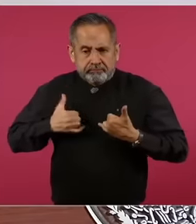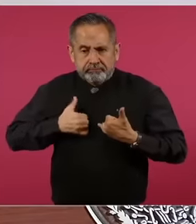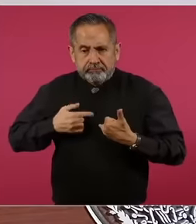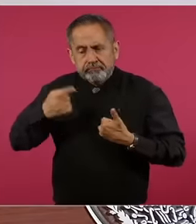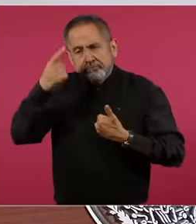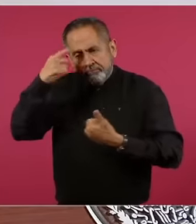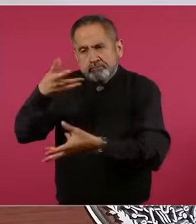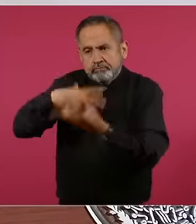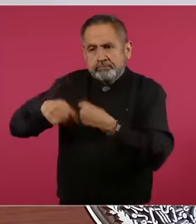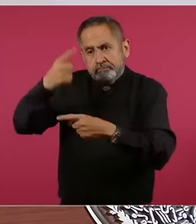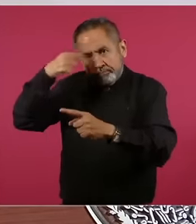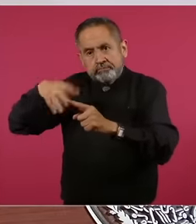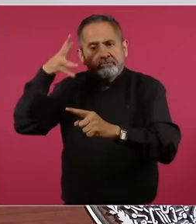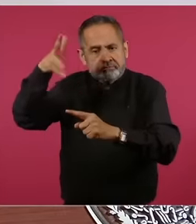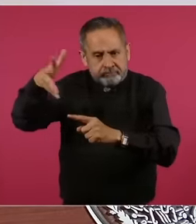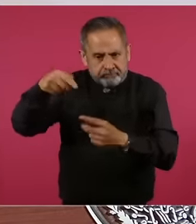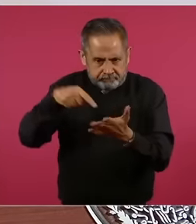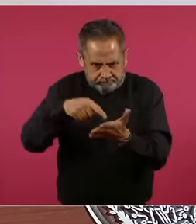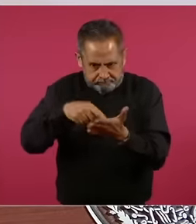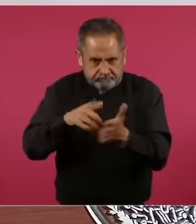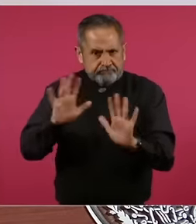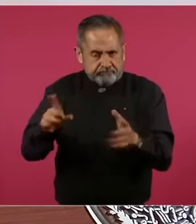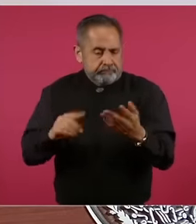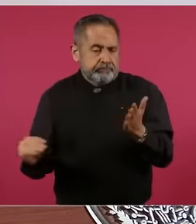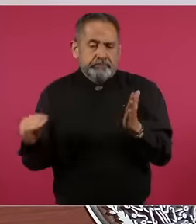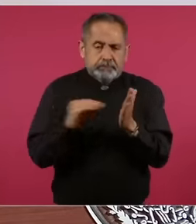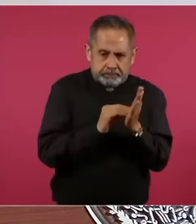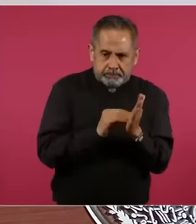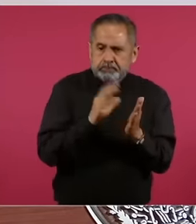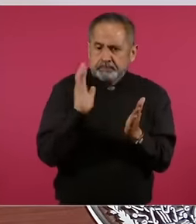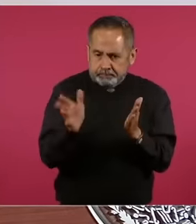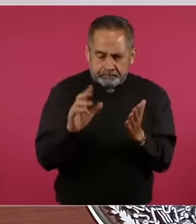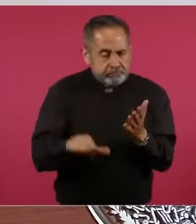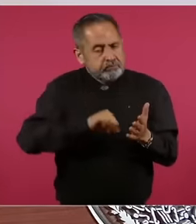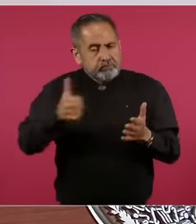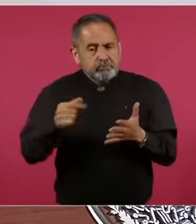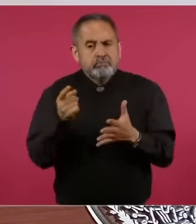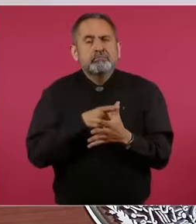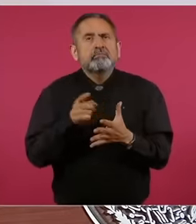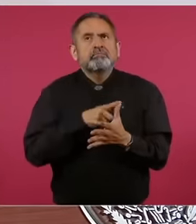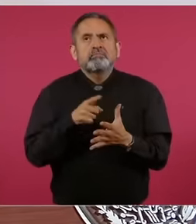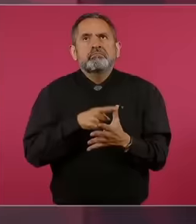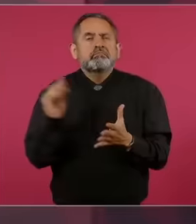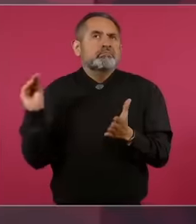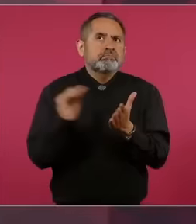Futuro. Se establece ya el derecho a